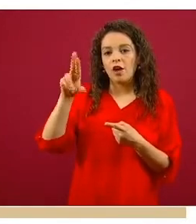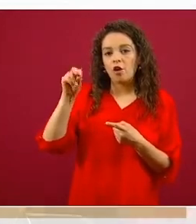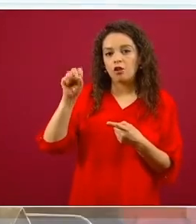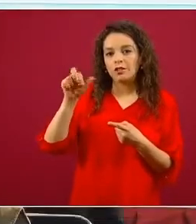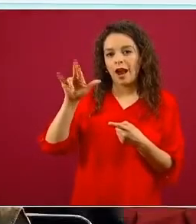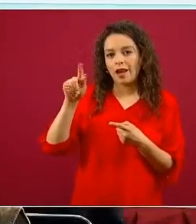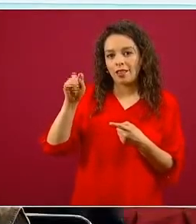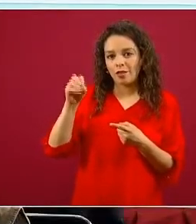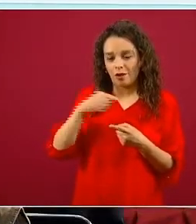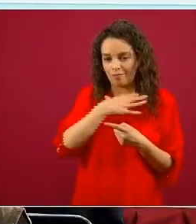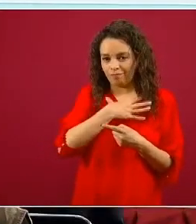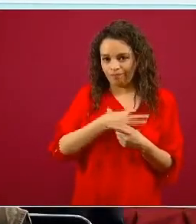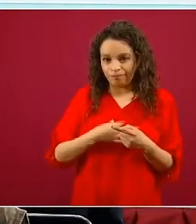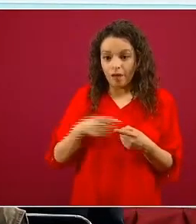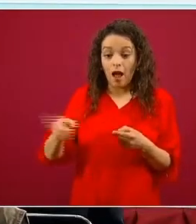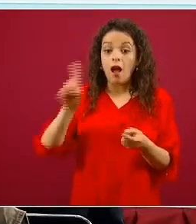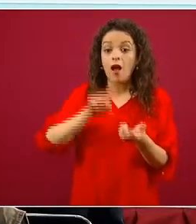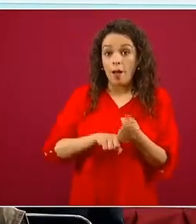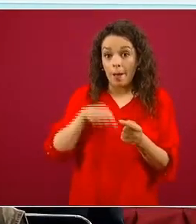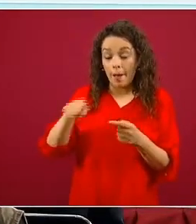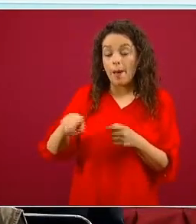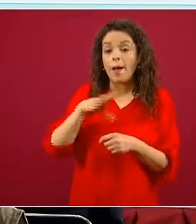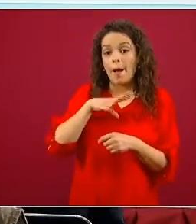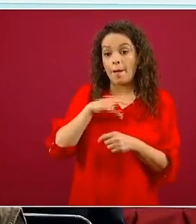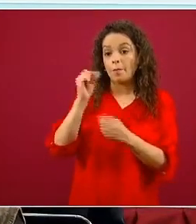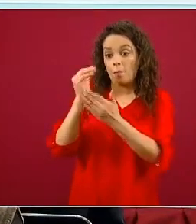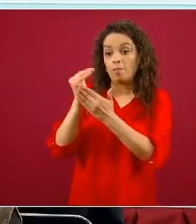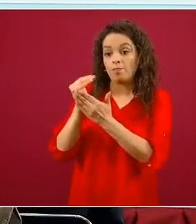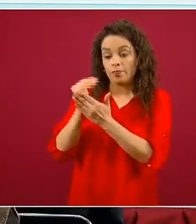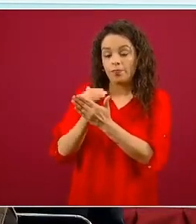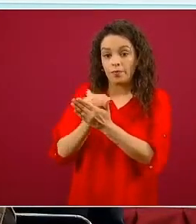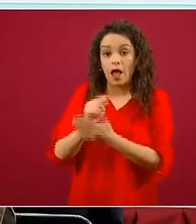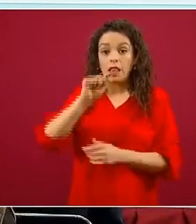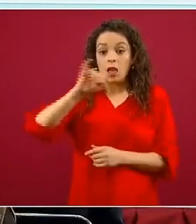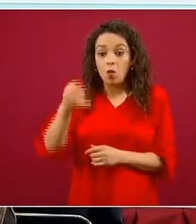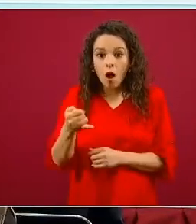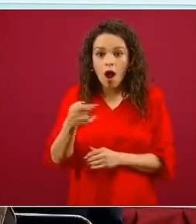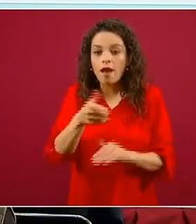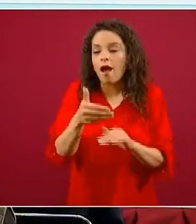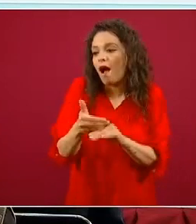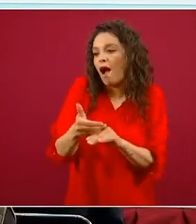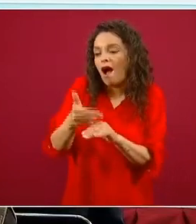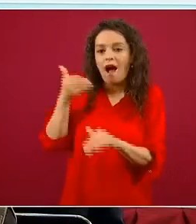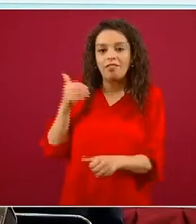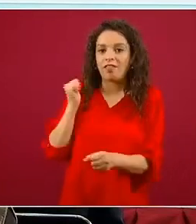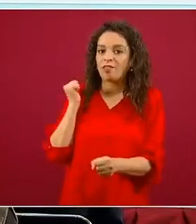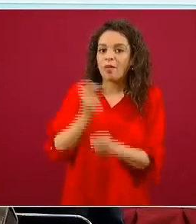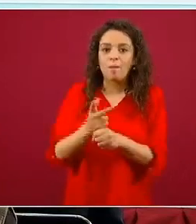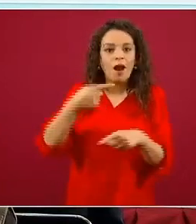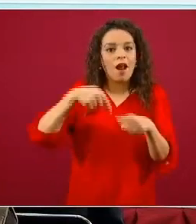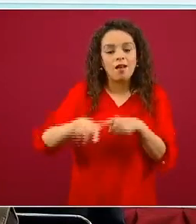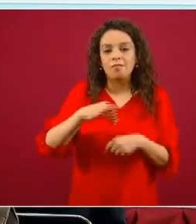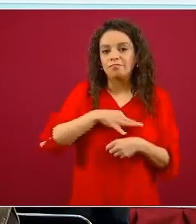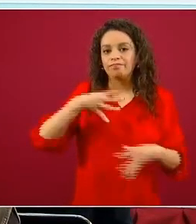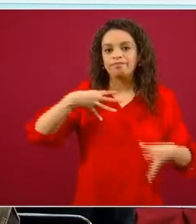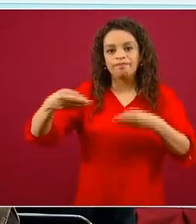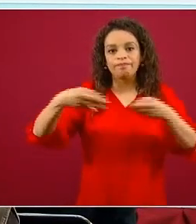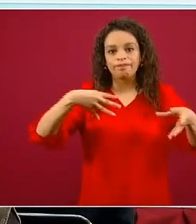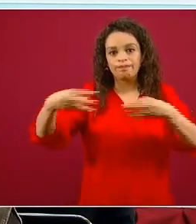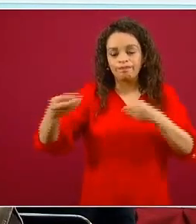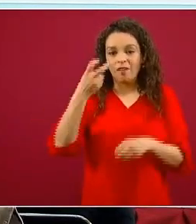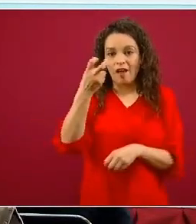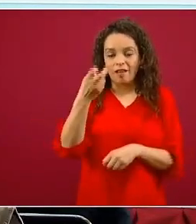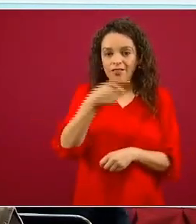transmisión importante. Tijuana la tuvo más temprano en el tiempo, recordando que son semanas epidemiológicas las columnas,